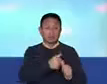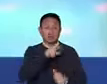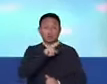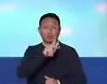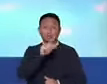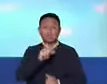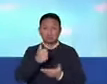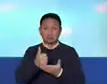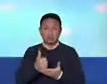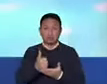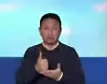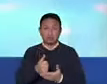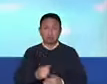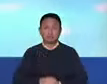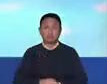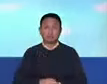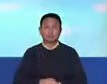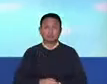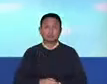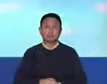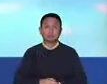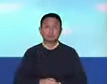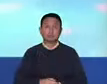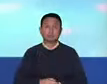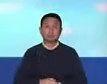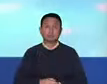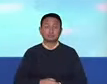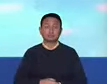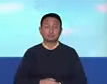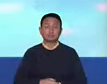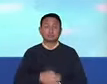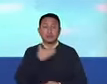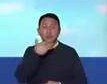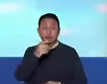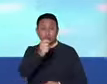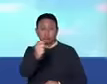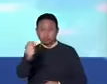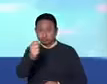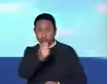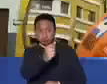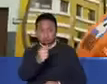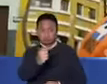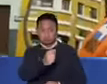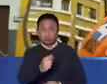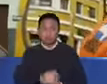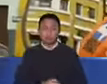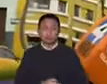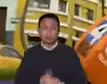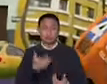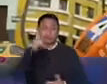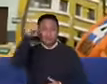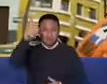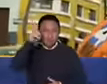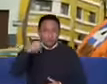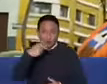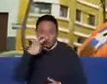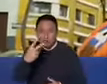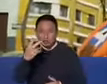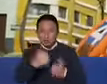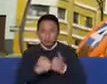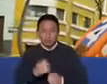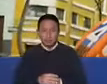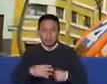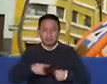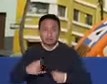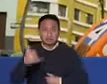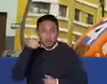metros de donde se registró la riña mortal. Prefirieron grabar antes que buscar ayuda. Lo lógico sería que si veo un evento de estos, saco